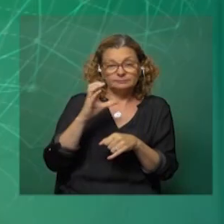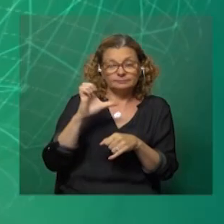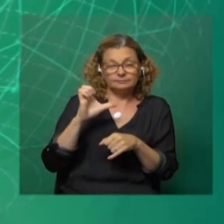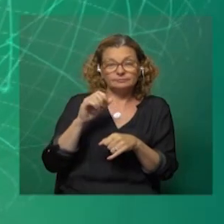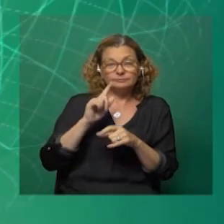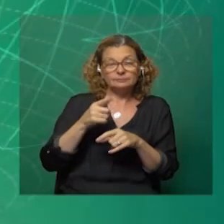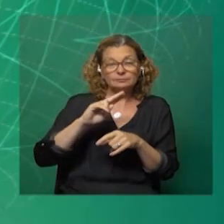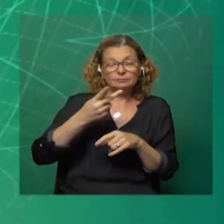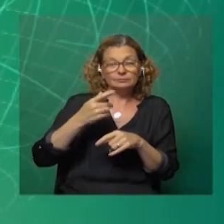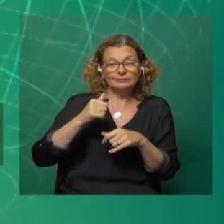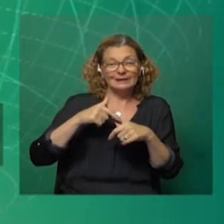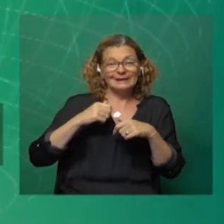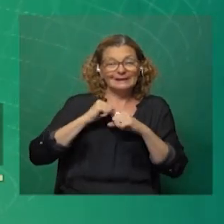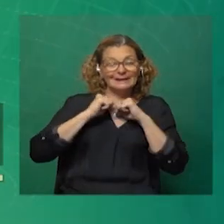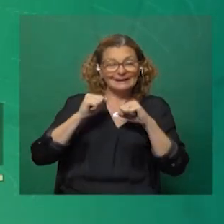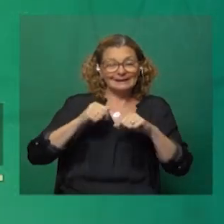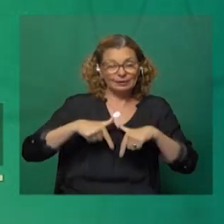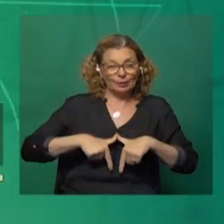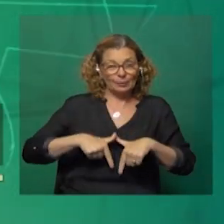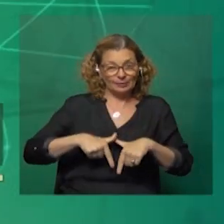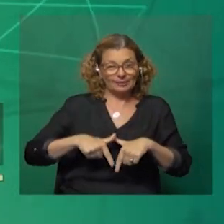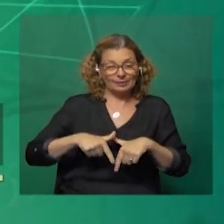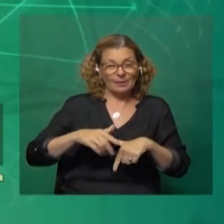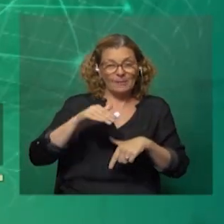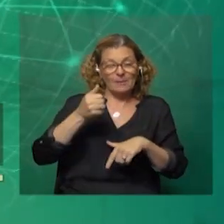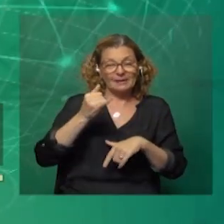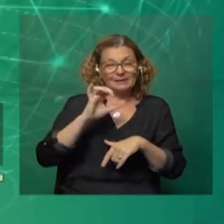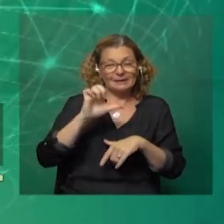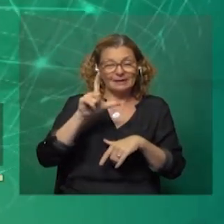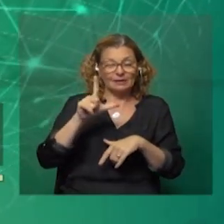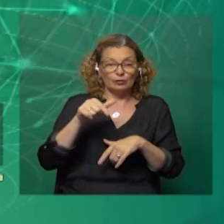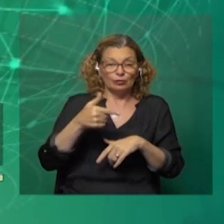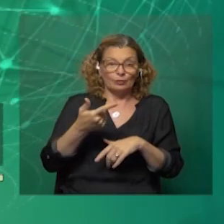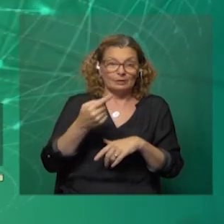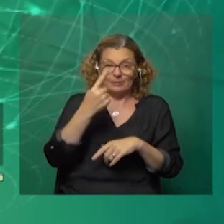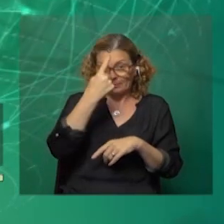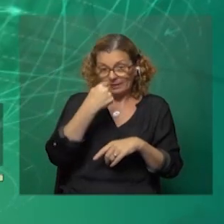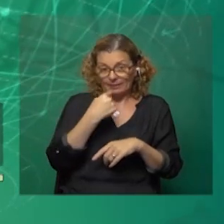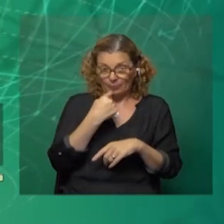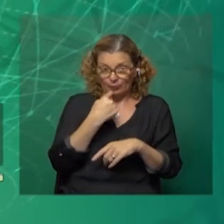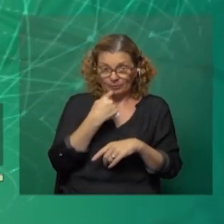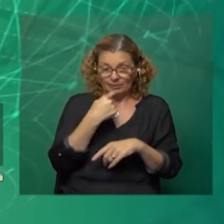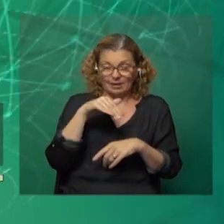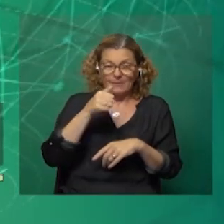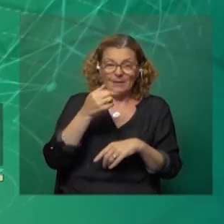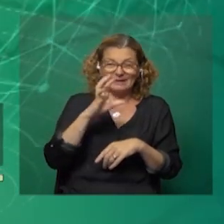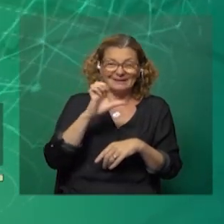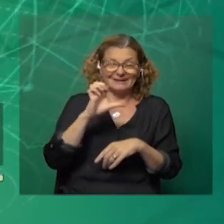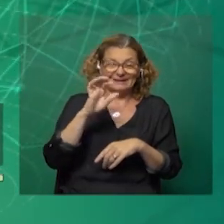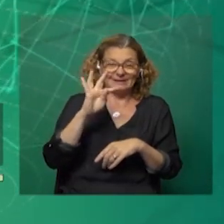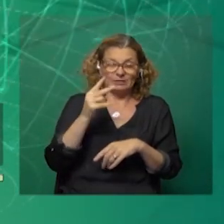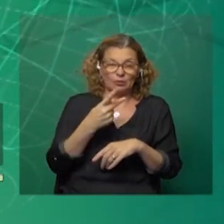el subsecretario del Ministerio del interior Guillermo Massiel sobre la entrega de este pasaporte a Sebastián marcet